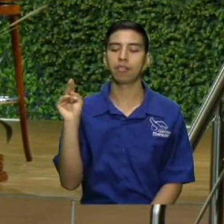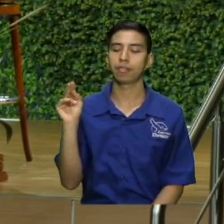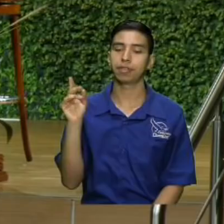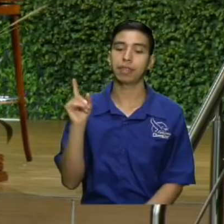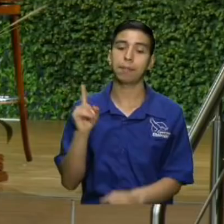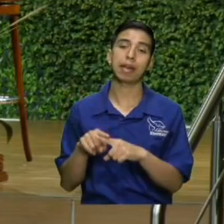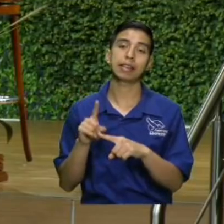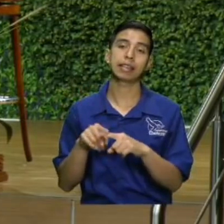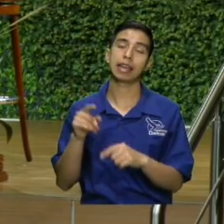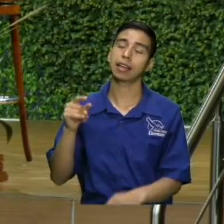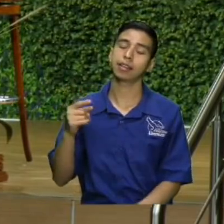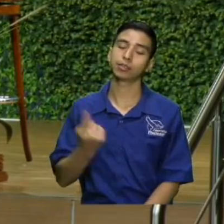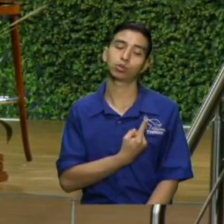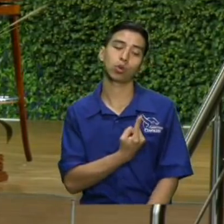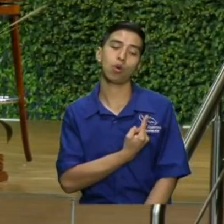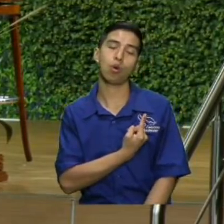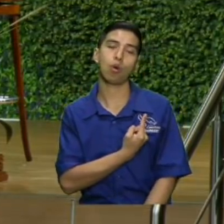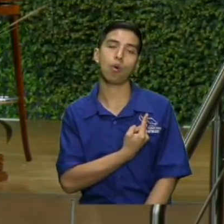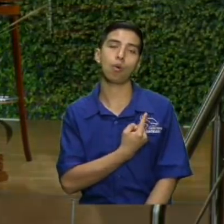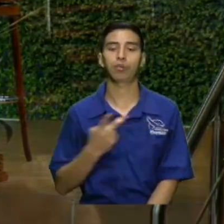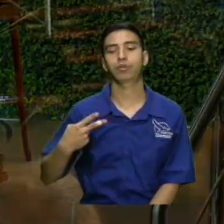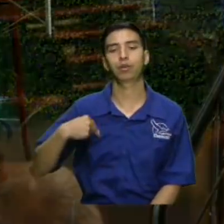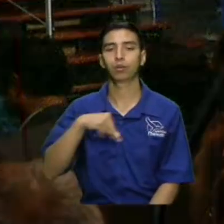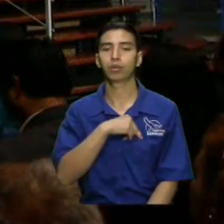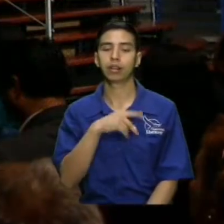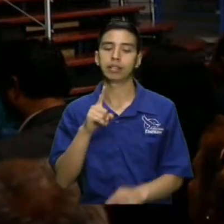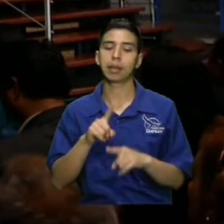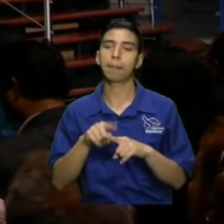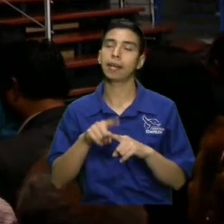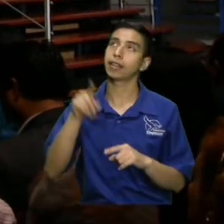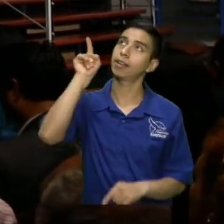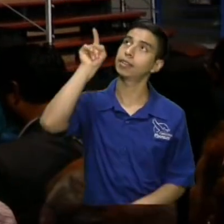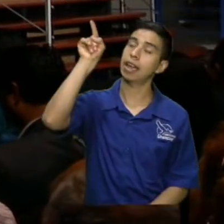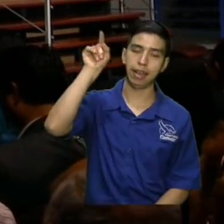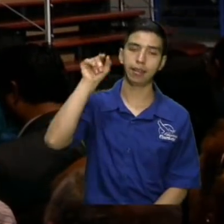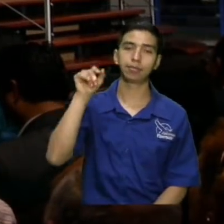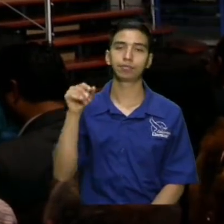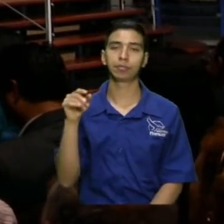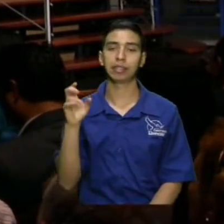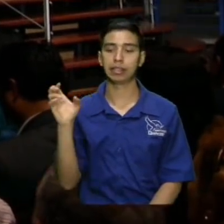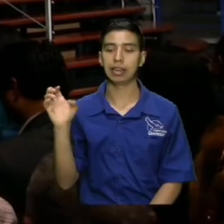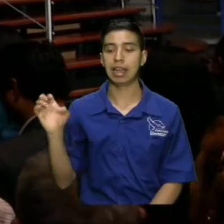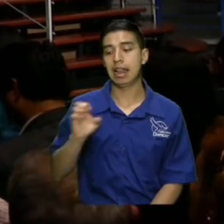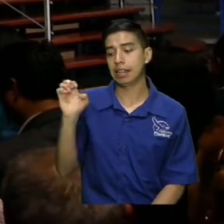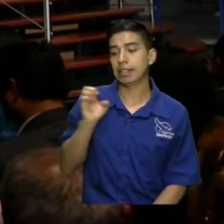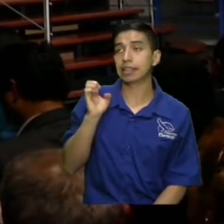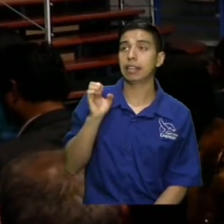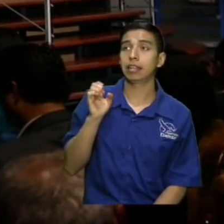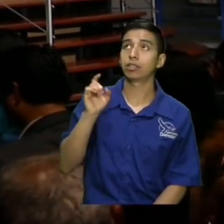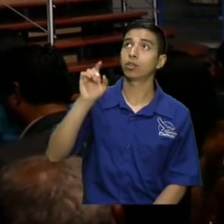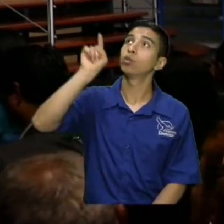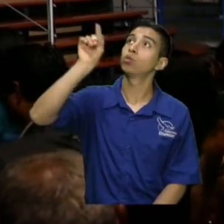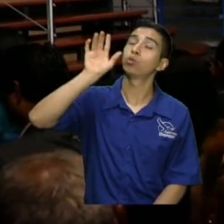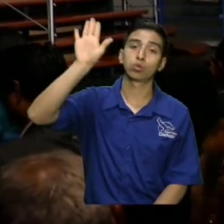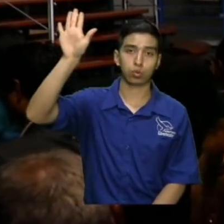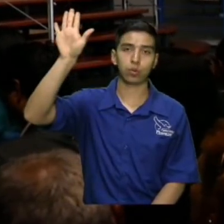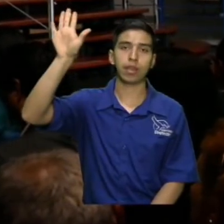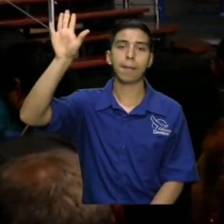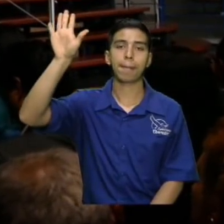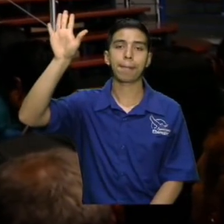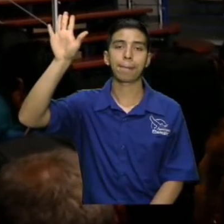él. Eso es impresionante. Depende de él. La eternidad no depende de nosotros, depende de él.